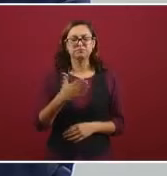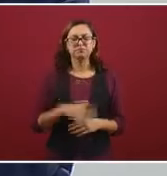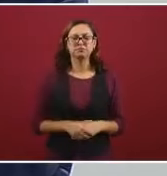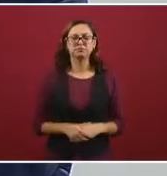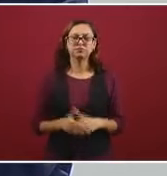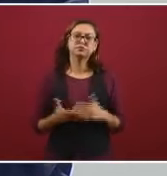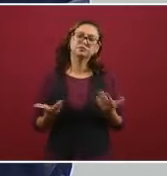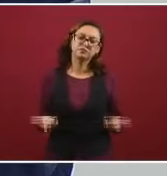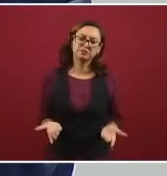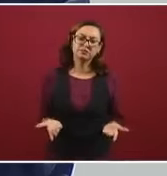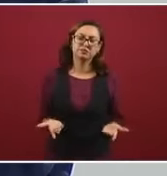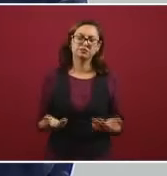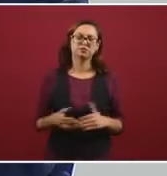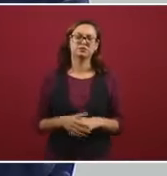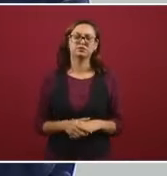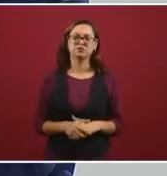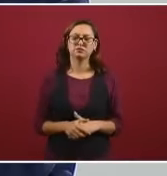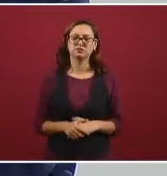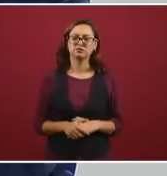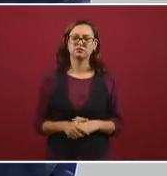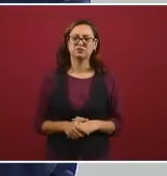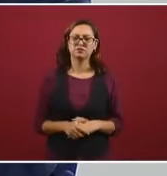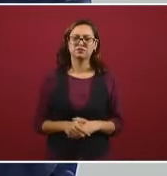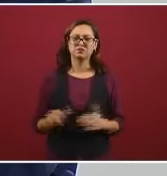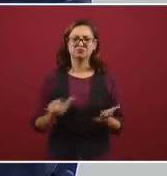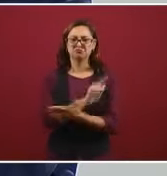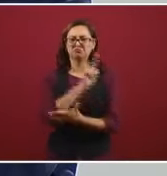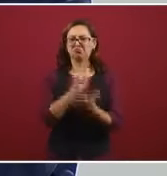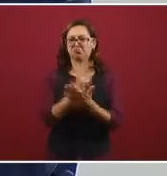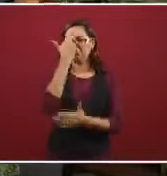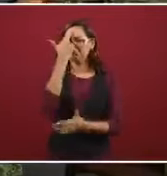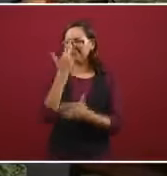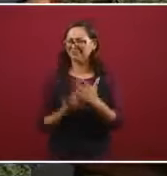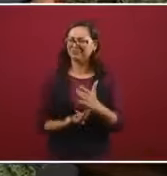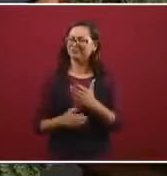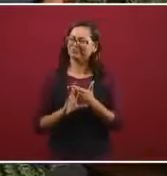Entonces, no a los actos ilegales.